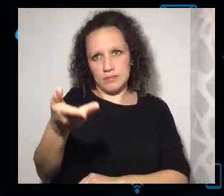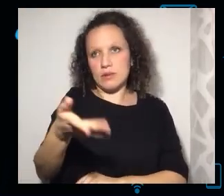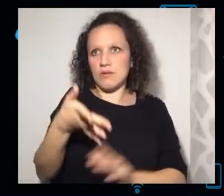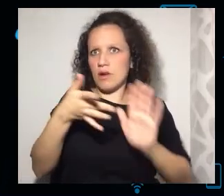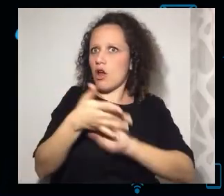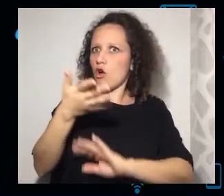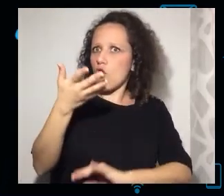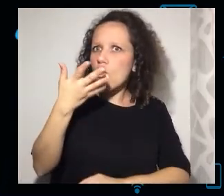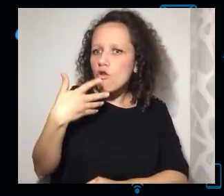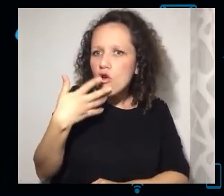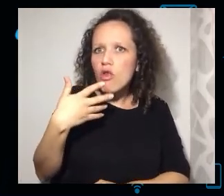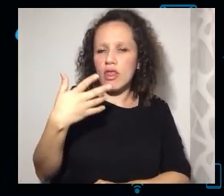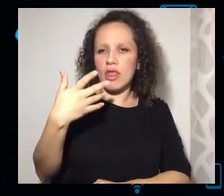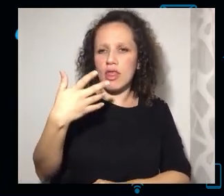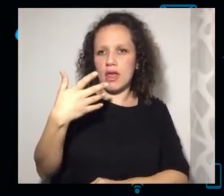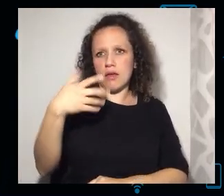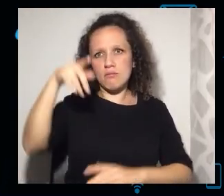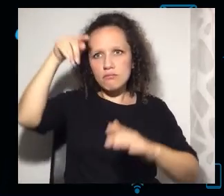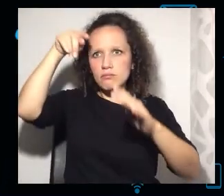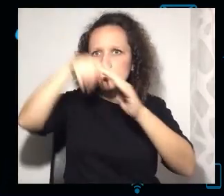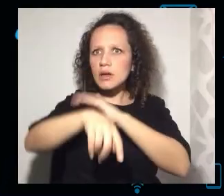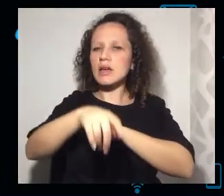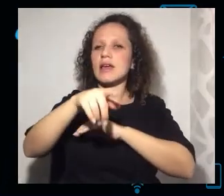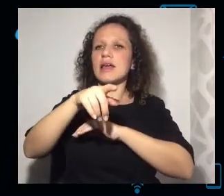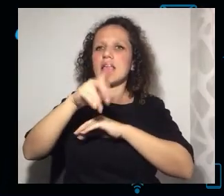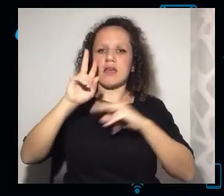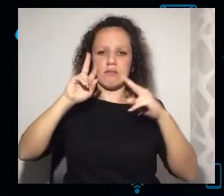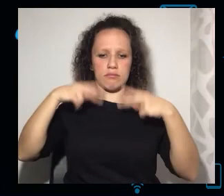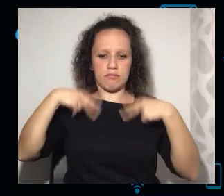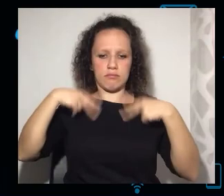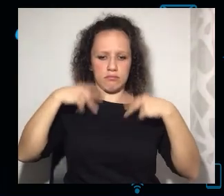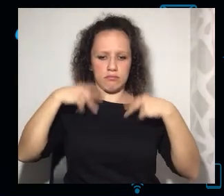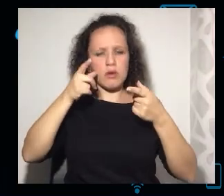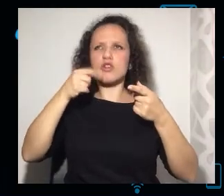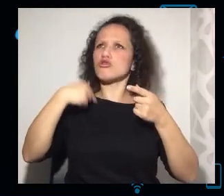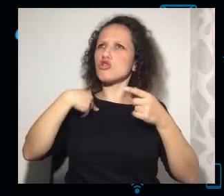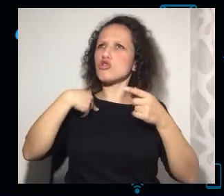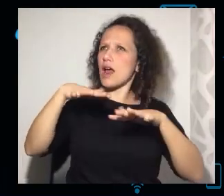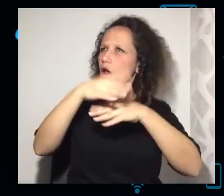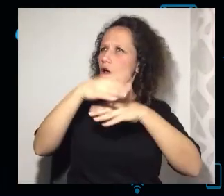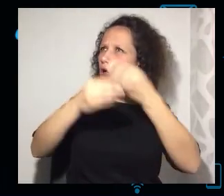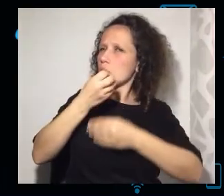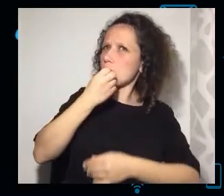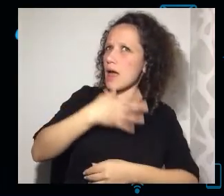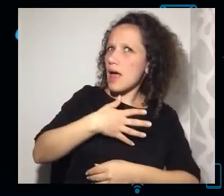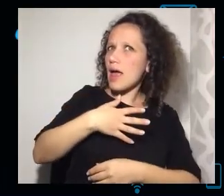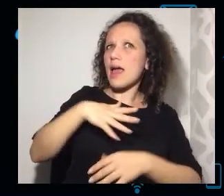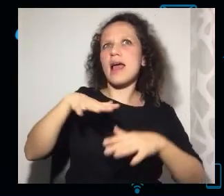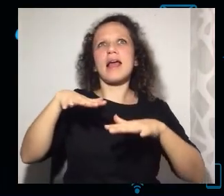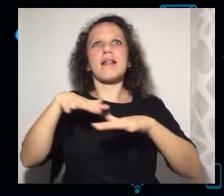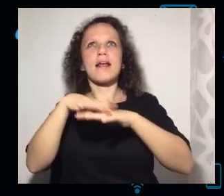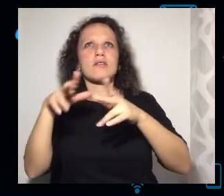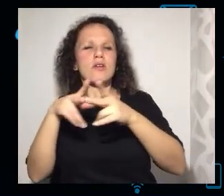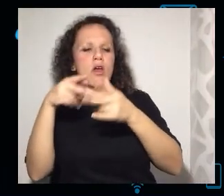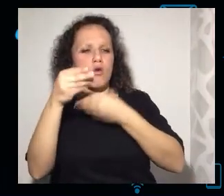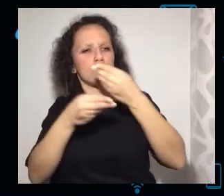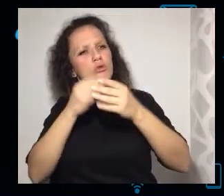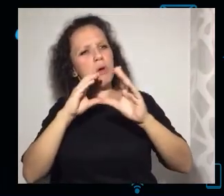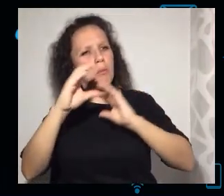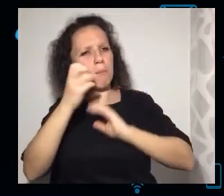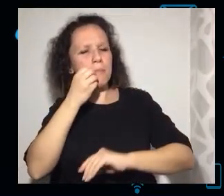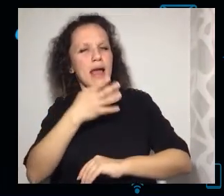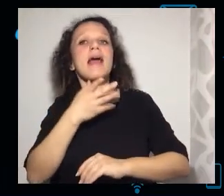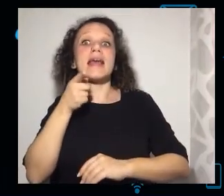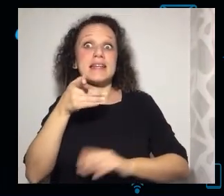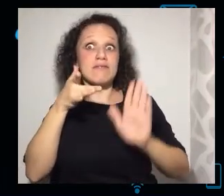conciencia personal en primer lugar de hasta qué punto yo uso bien las redes para informar que uso viejas redes para comunicarme etcétera accitano sasha es el